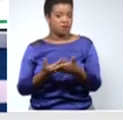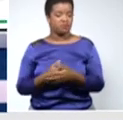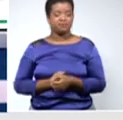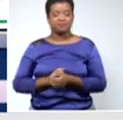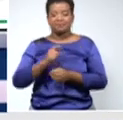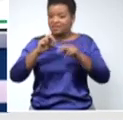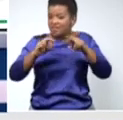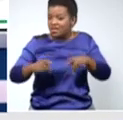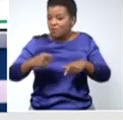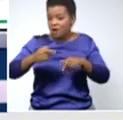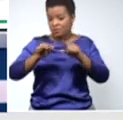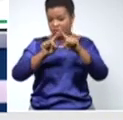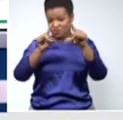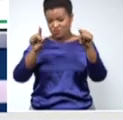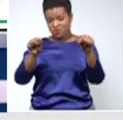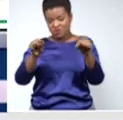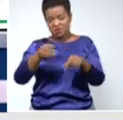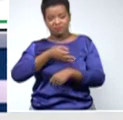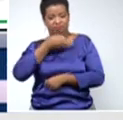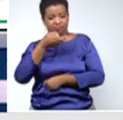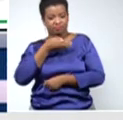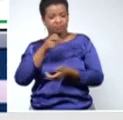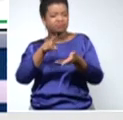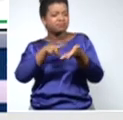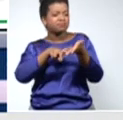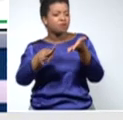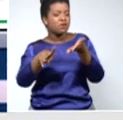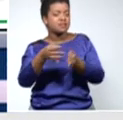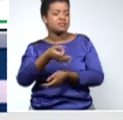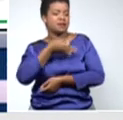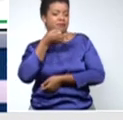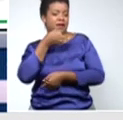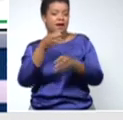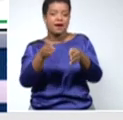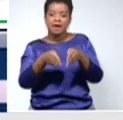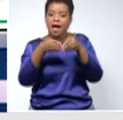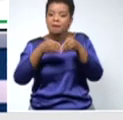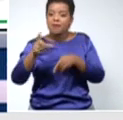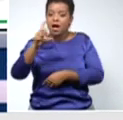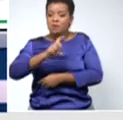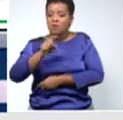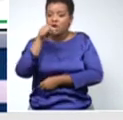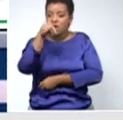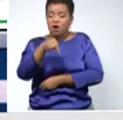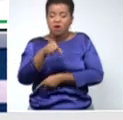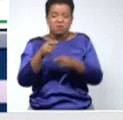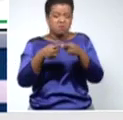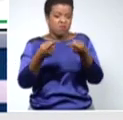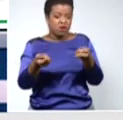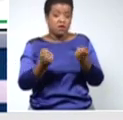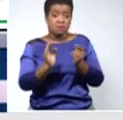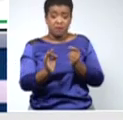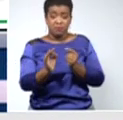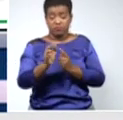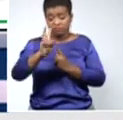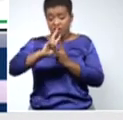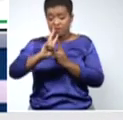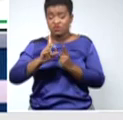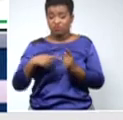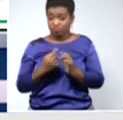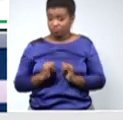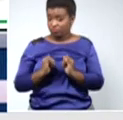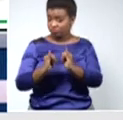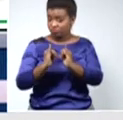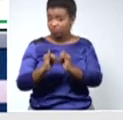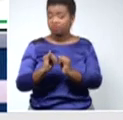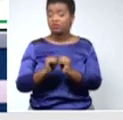hacía alusión a las provincias de Granma y Camagüey hoy en esta conferencia de prensa que transmite el sistema de la radio y la televisión cubana,